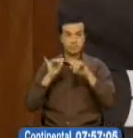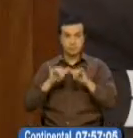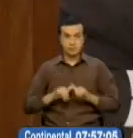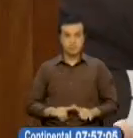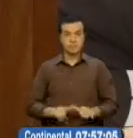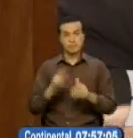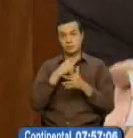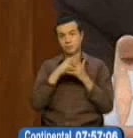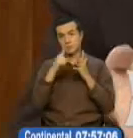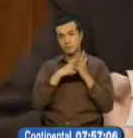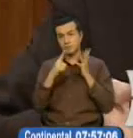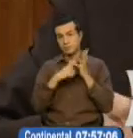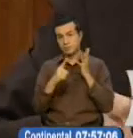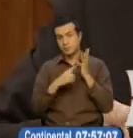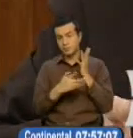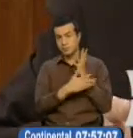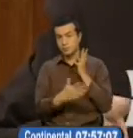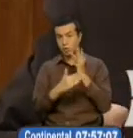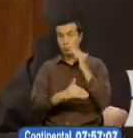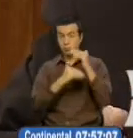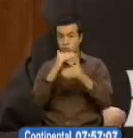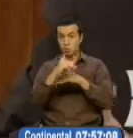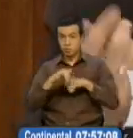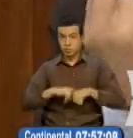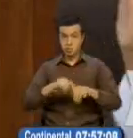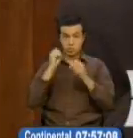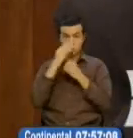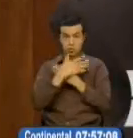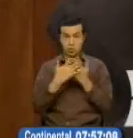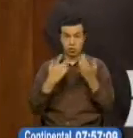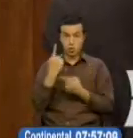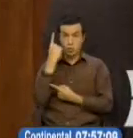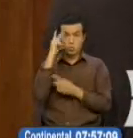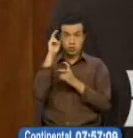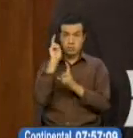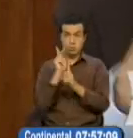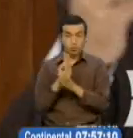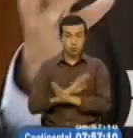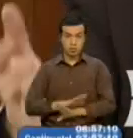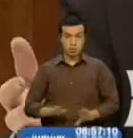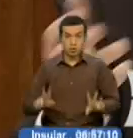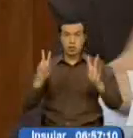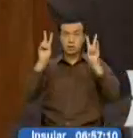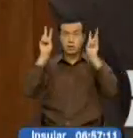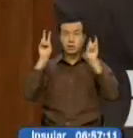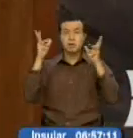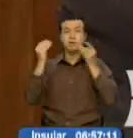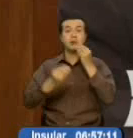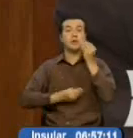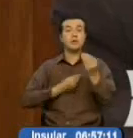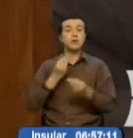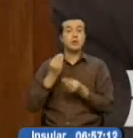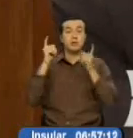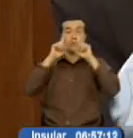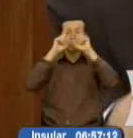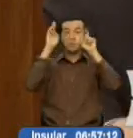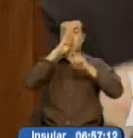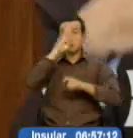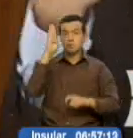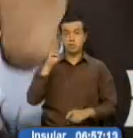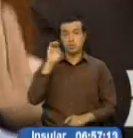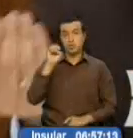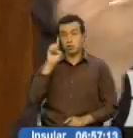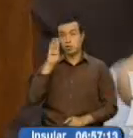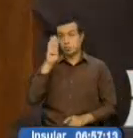Los resultados para procesar solo la información de un caso, que es el caso Odebrecht,